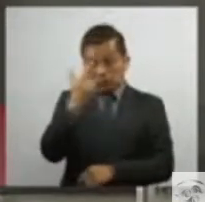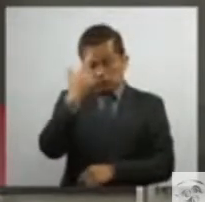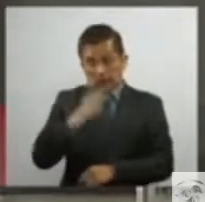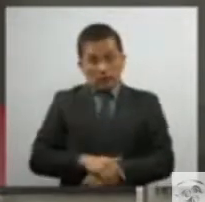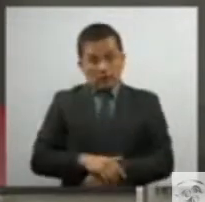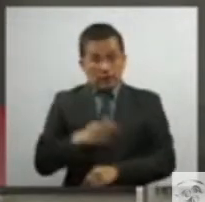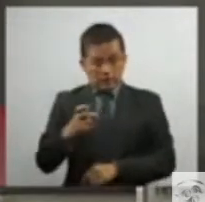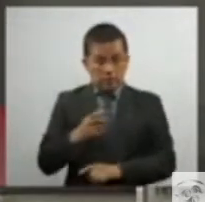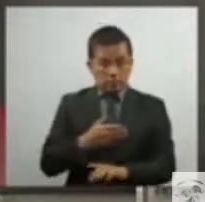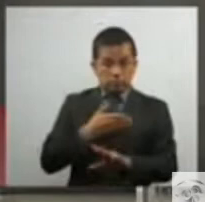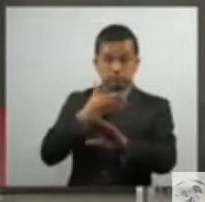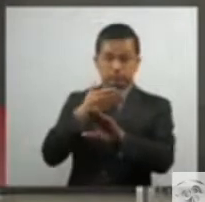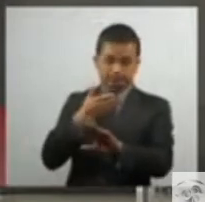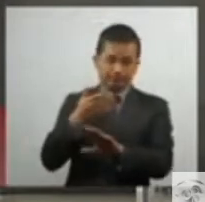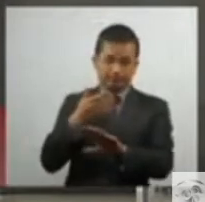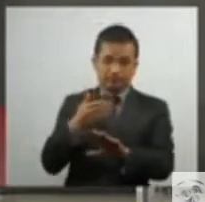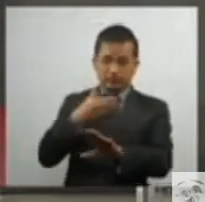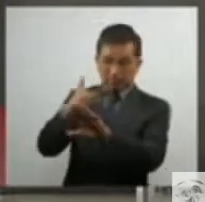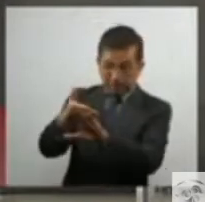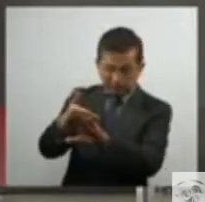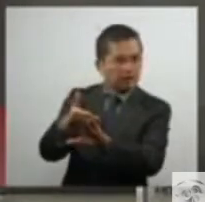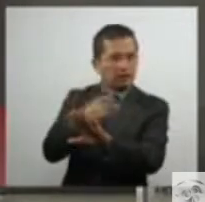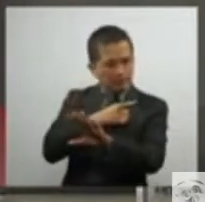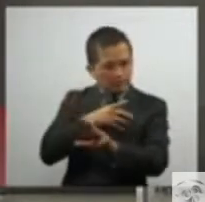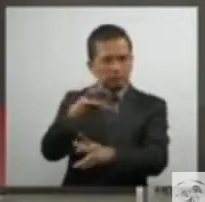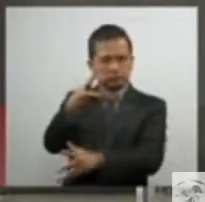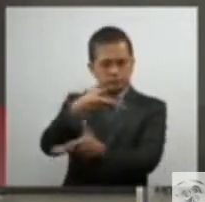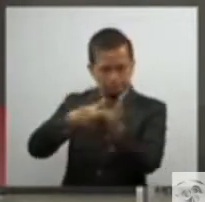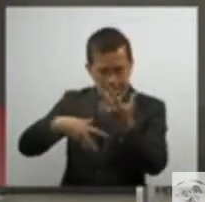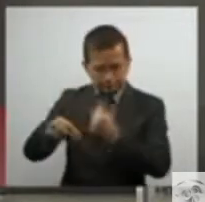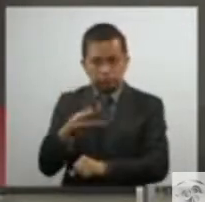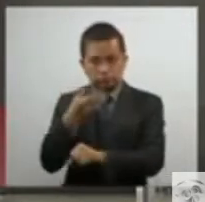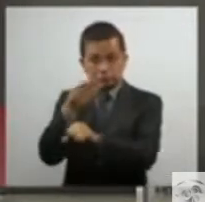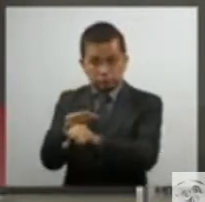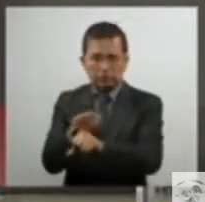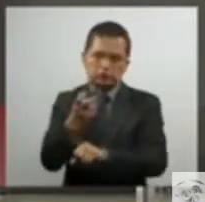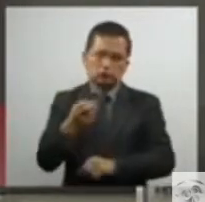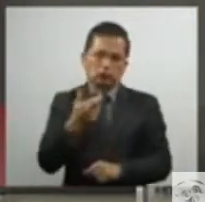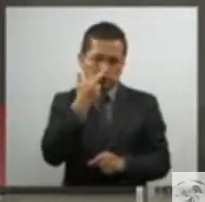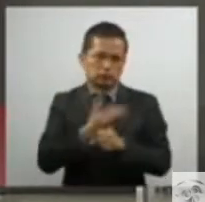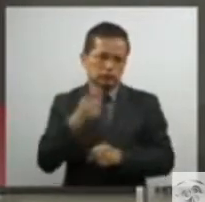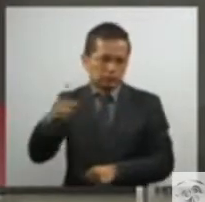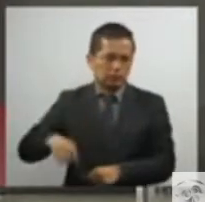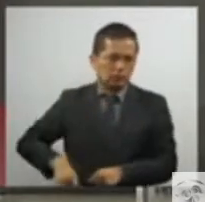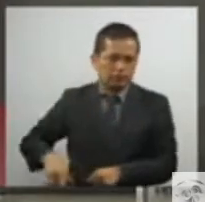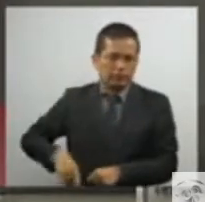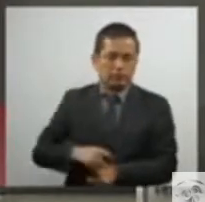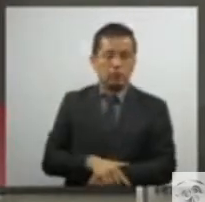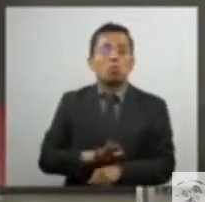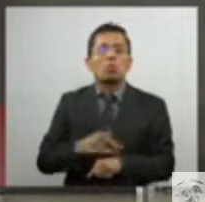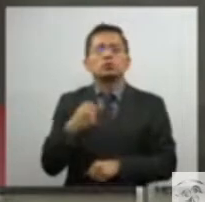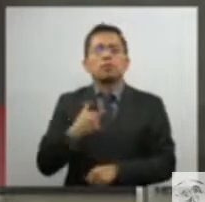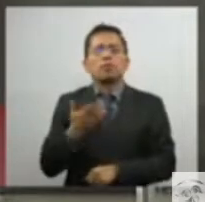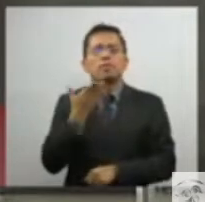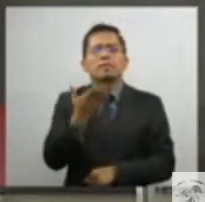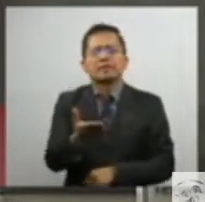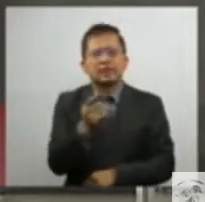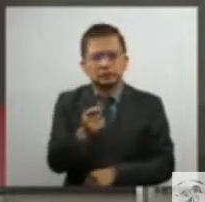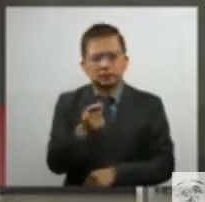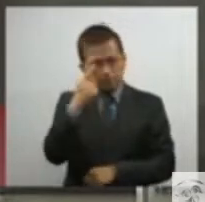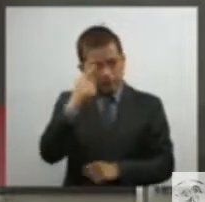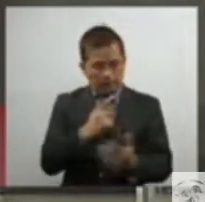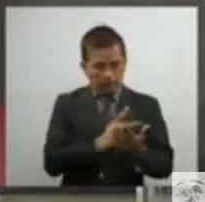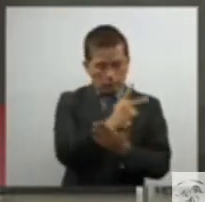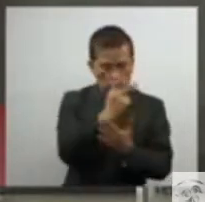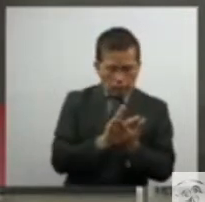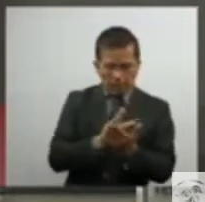una obligación ineludible del Estado mexicano. Por ello pido que se incrementen los recursos asignados al